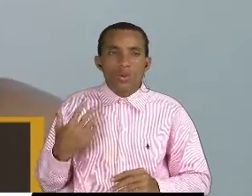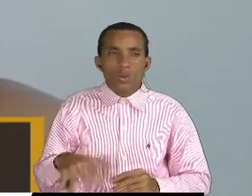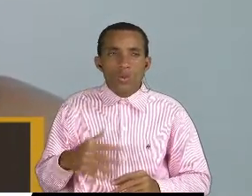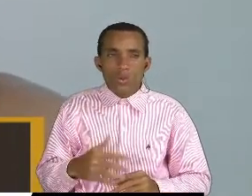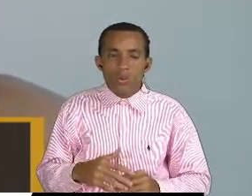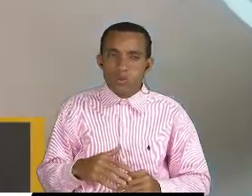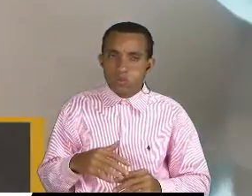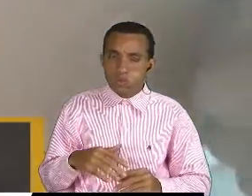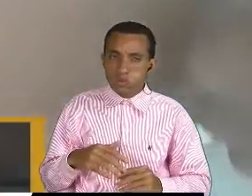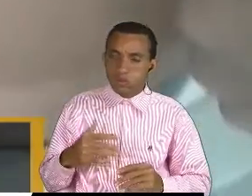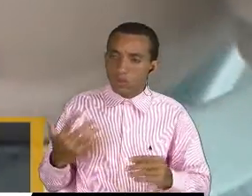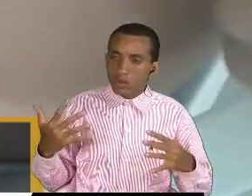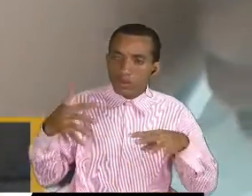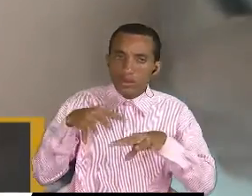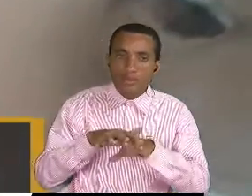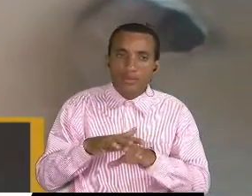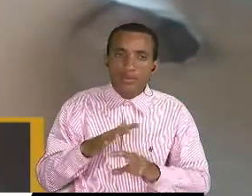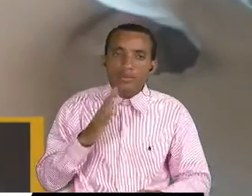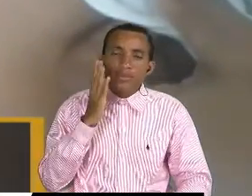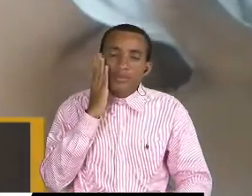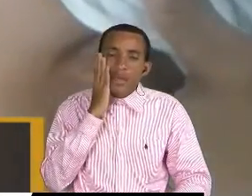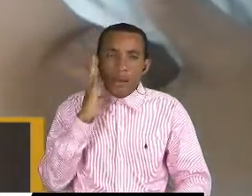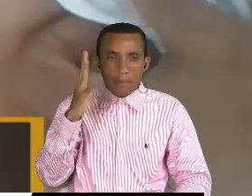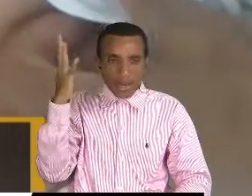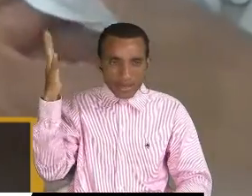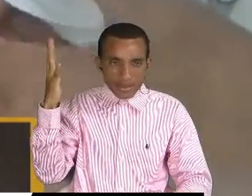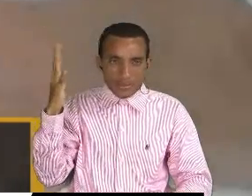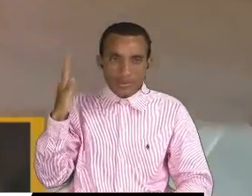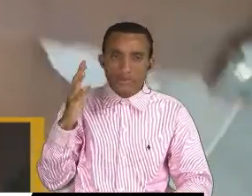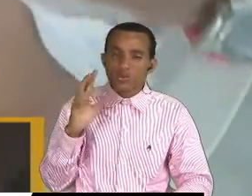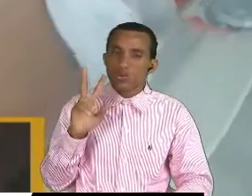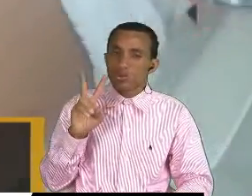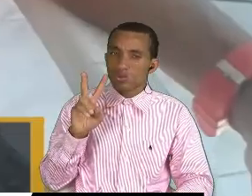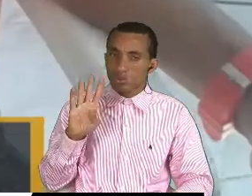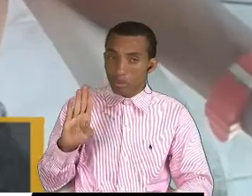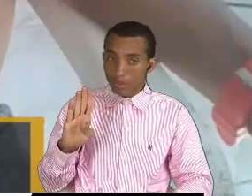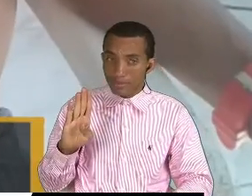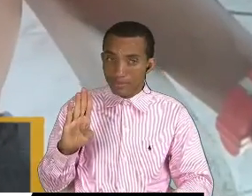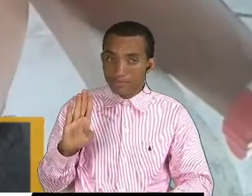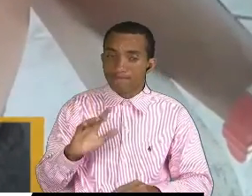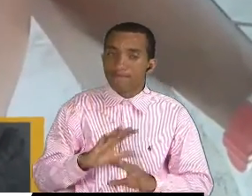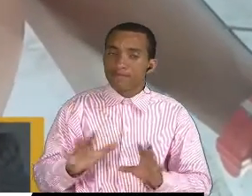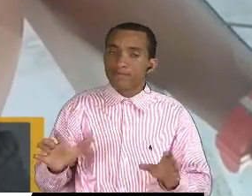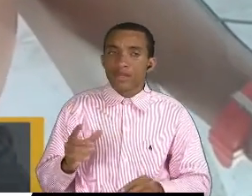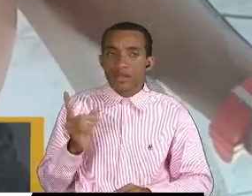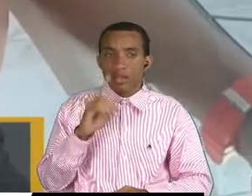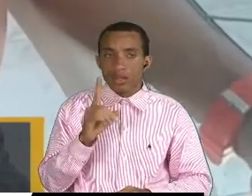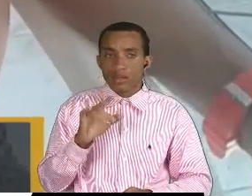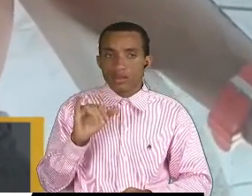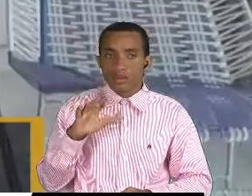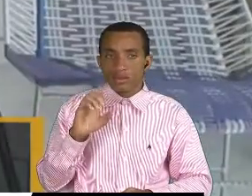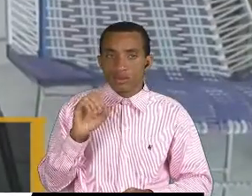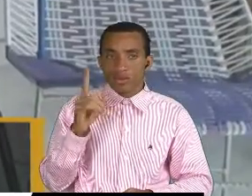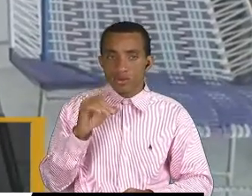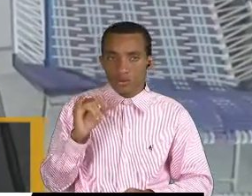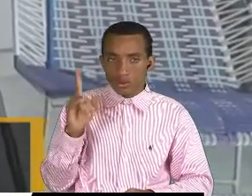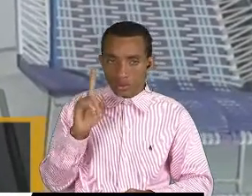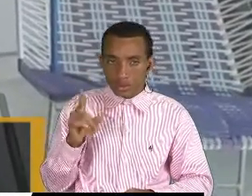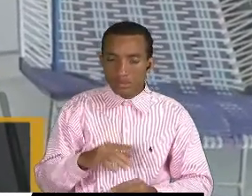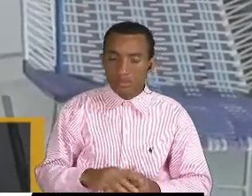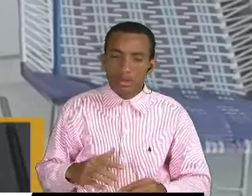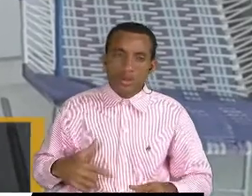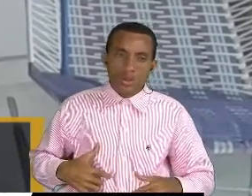con hepatitis B y diabetes mellitus 2. Esta cirrosis le ha generado una acumulación de líquidos abdominal. En